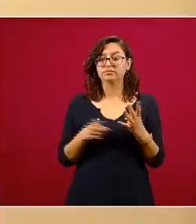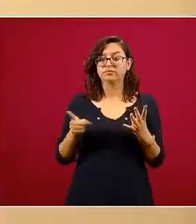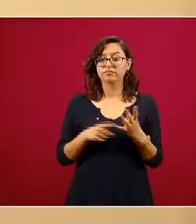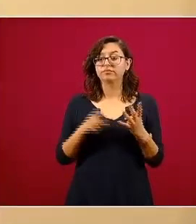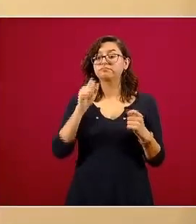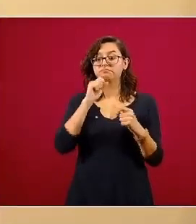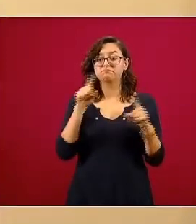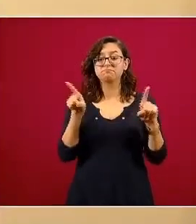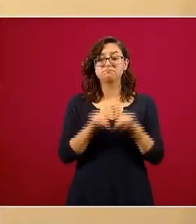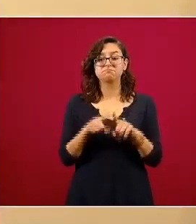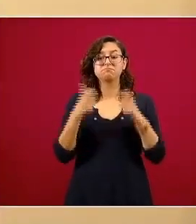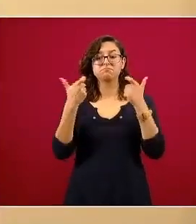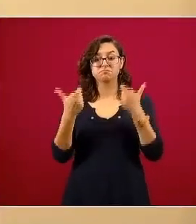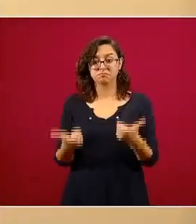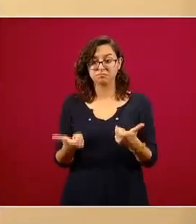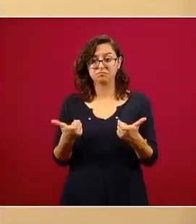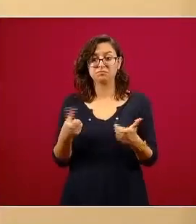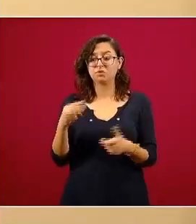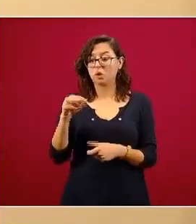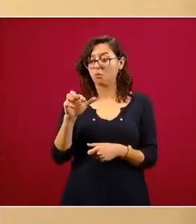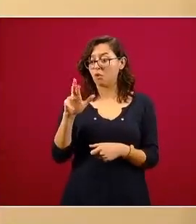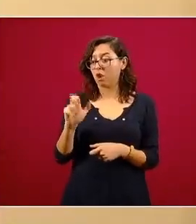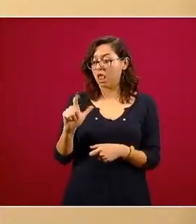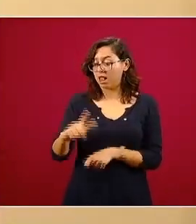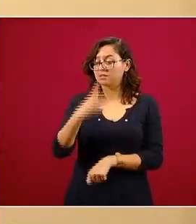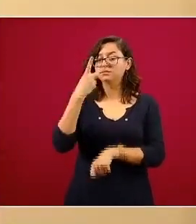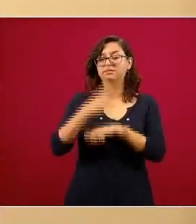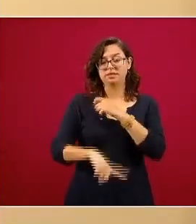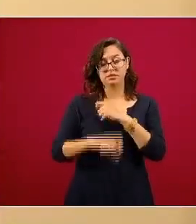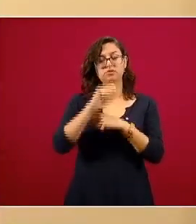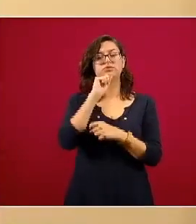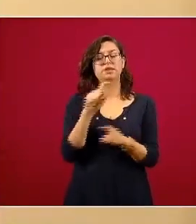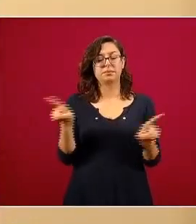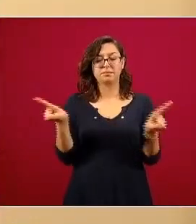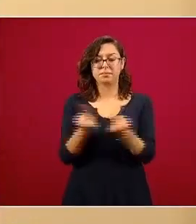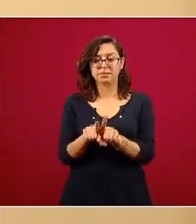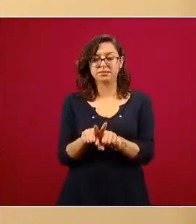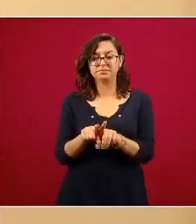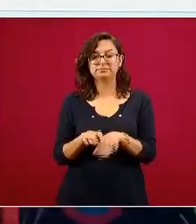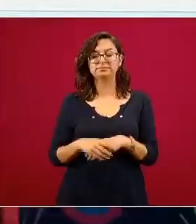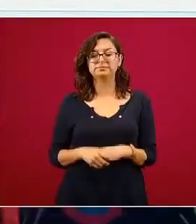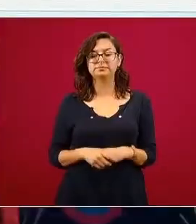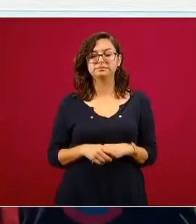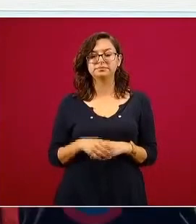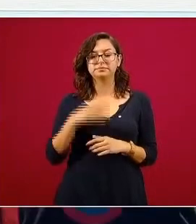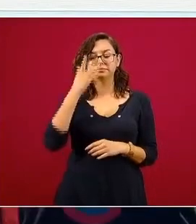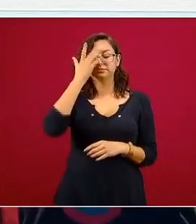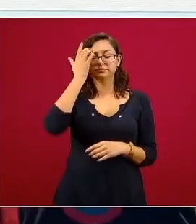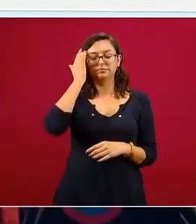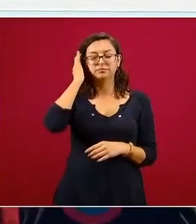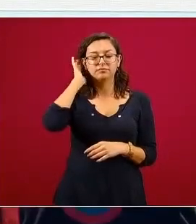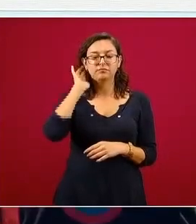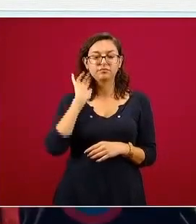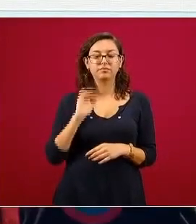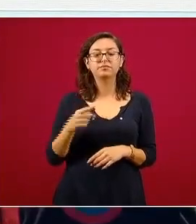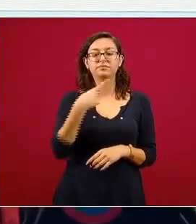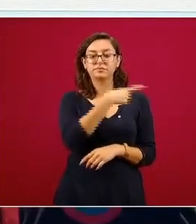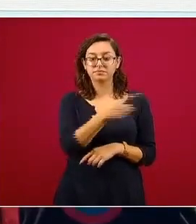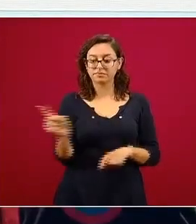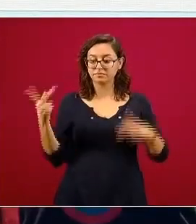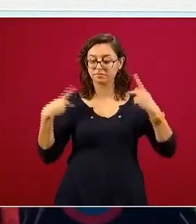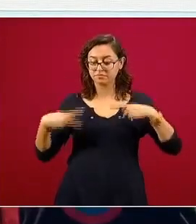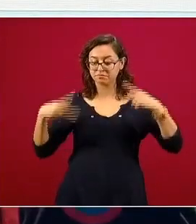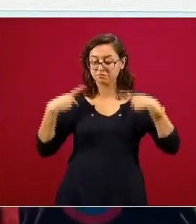daño económico y moral. Las personas que estuvieron comprando